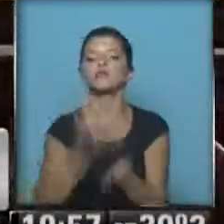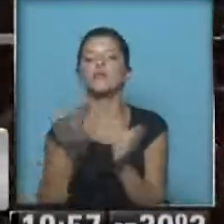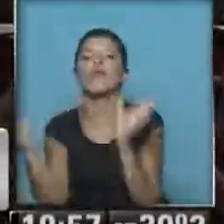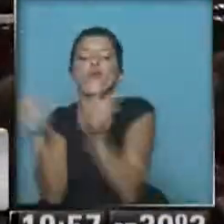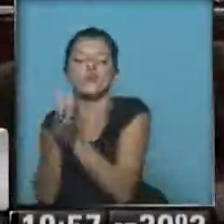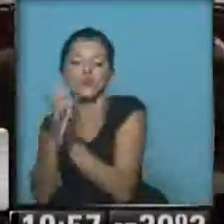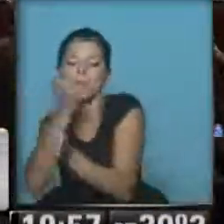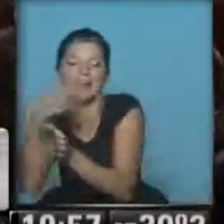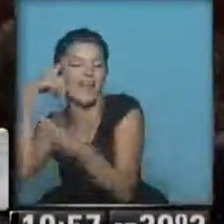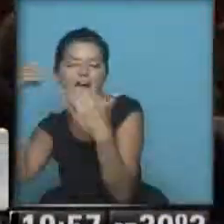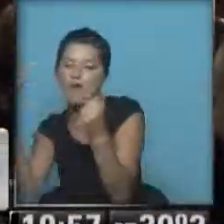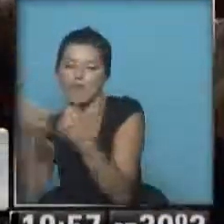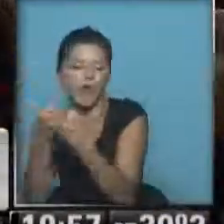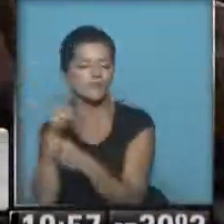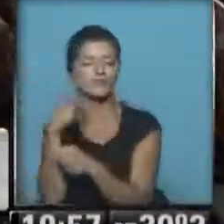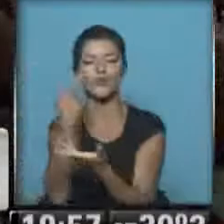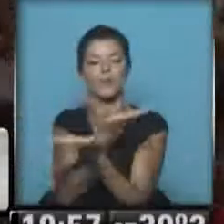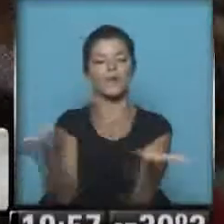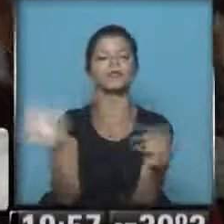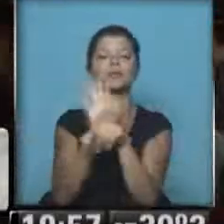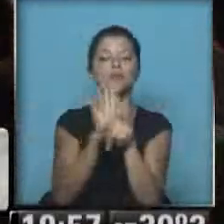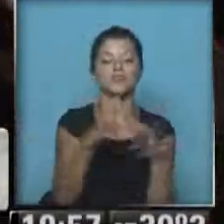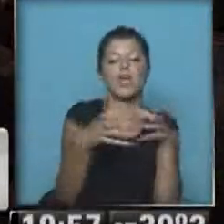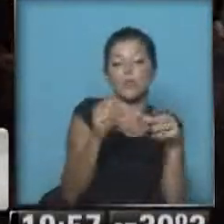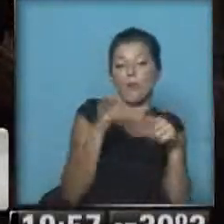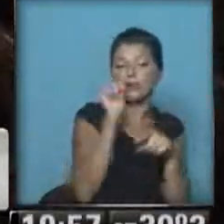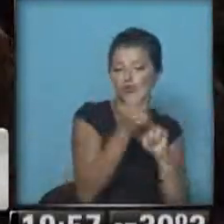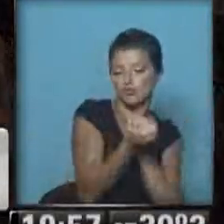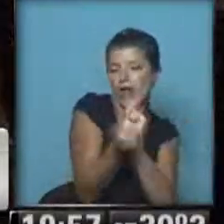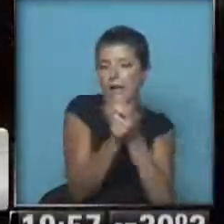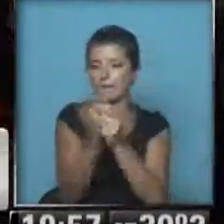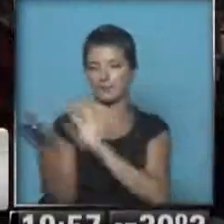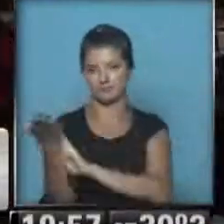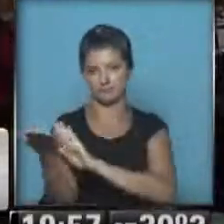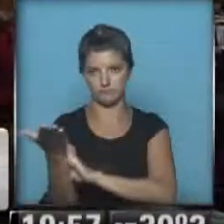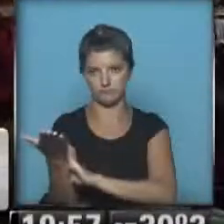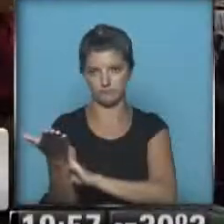Macri revela claramente la derechización de la conducción partidaria.